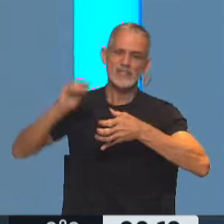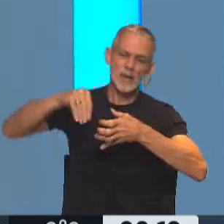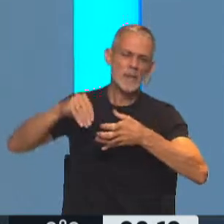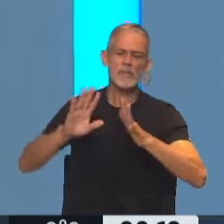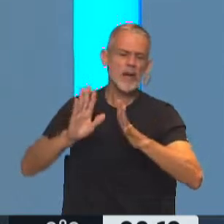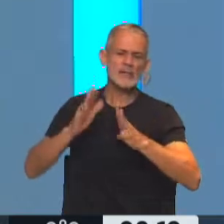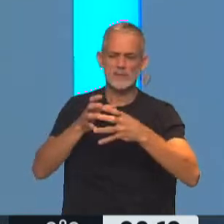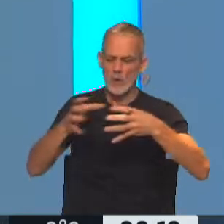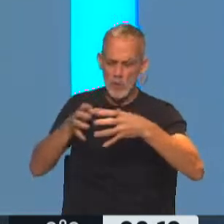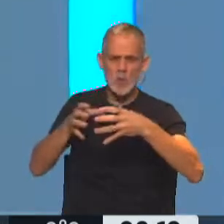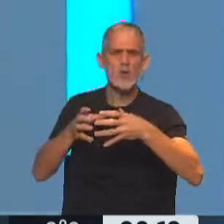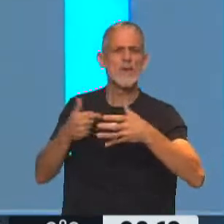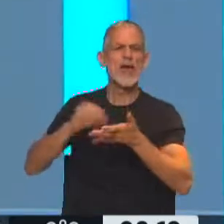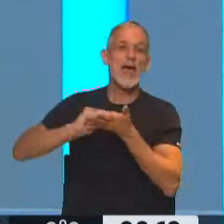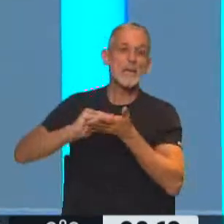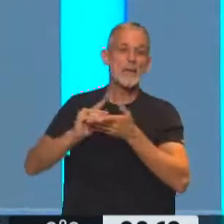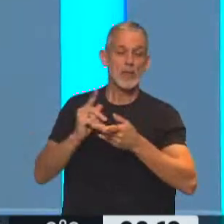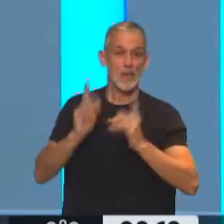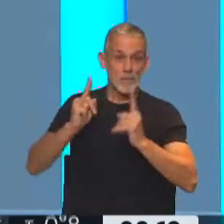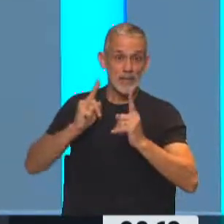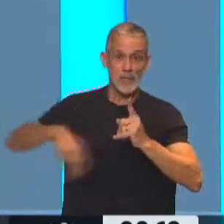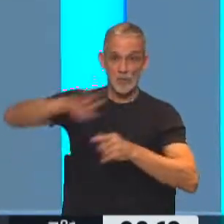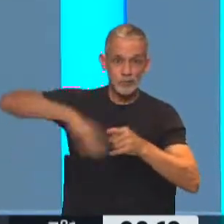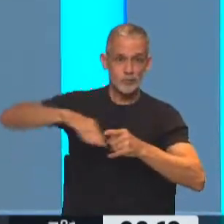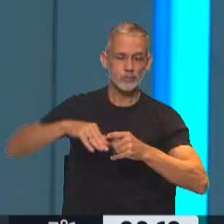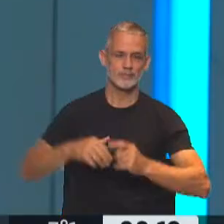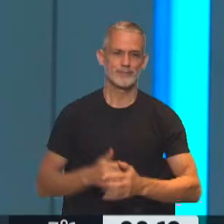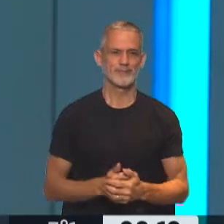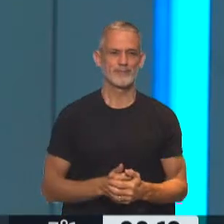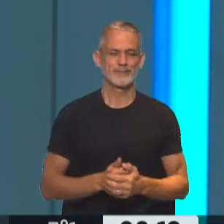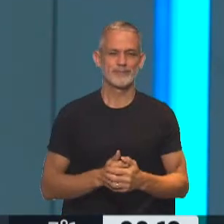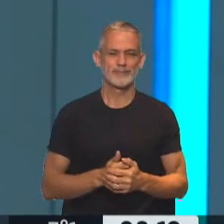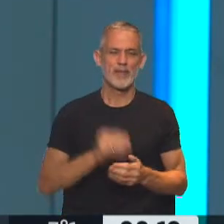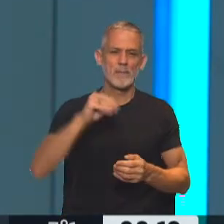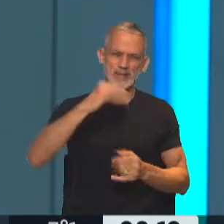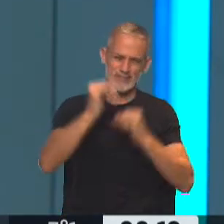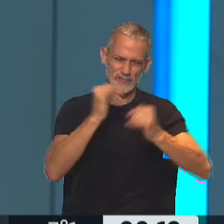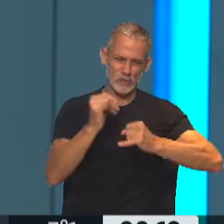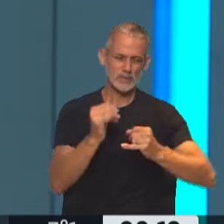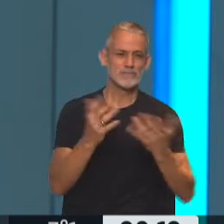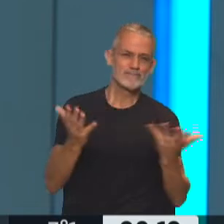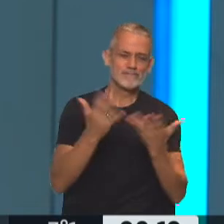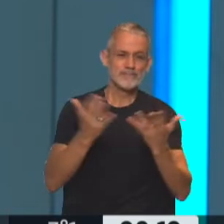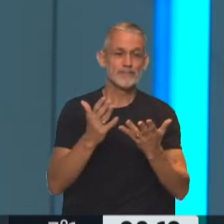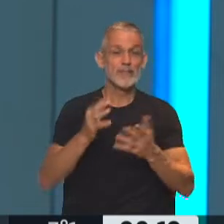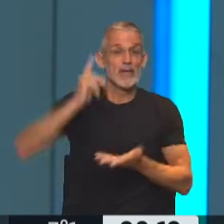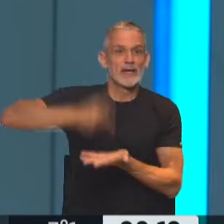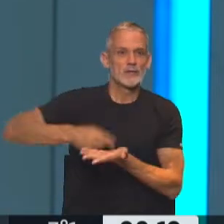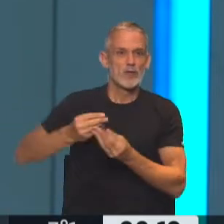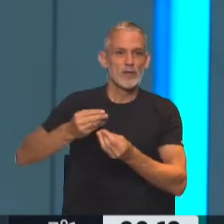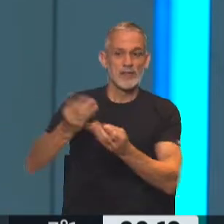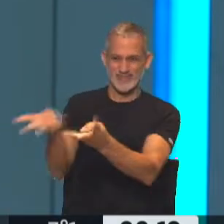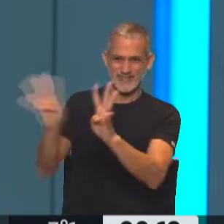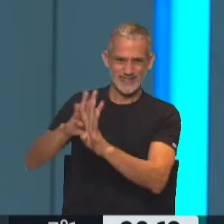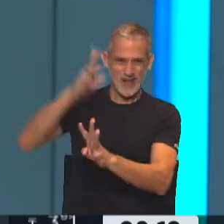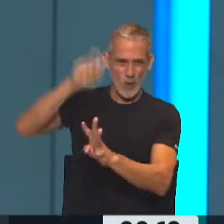tarde o más temprano, empleados supeditados al poder real. Y un dato para sumar sobre hasta dónde las resoluciones del Consejo de la